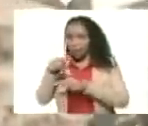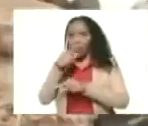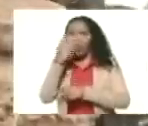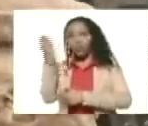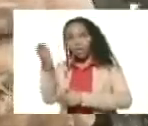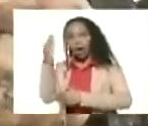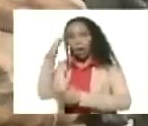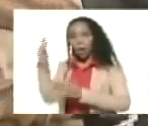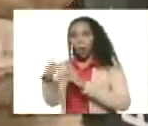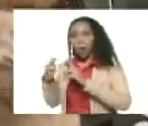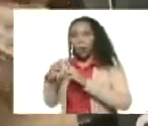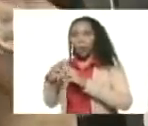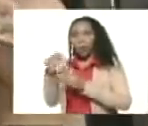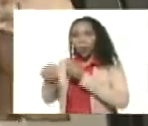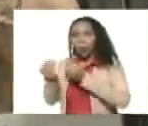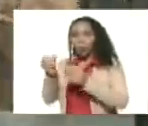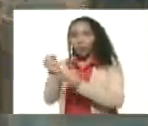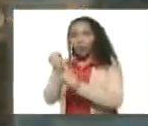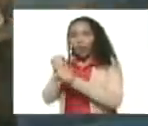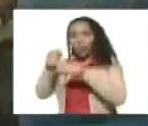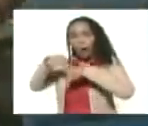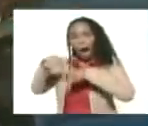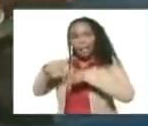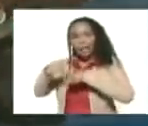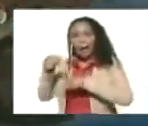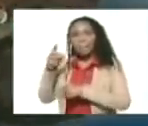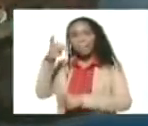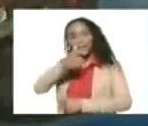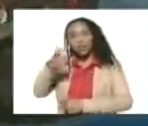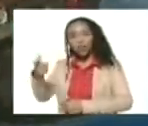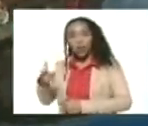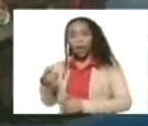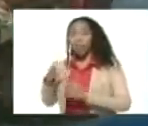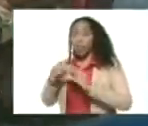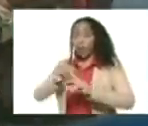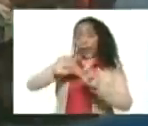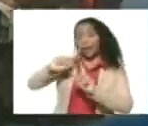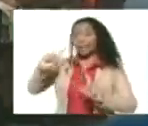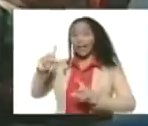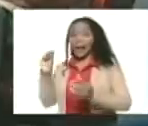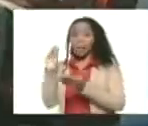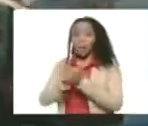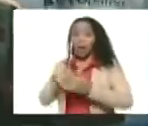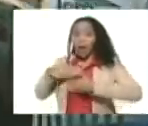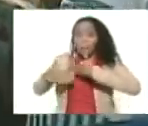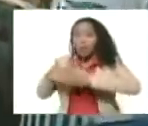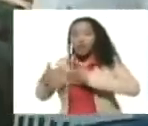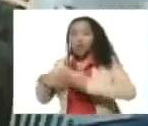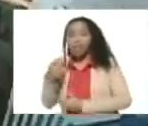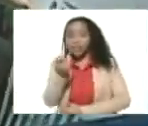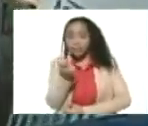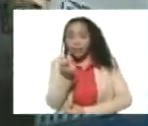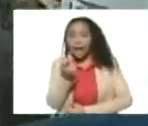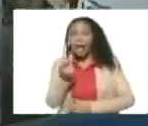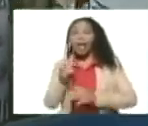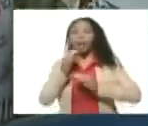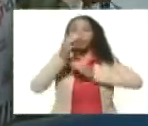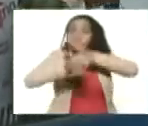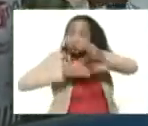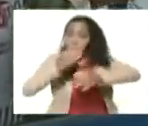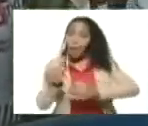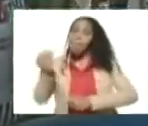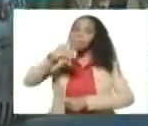nuestros trabajadores con toda la energía y el amor que le ponen a la producción de semillas. Y comentarle que además